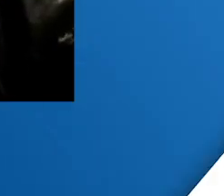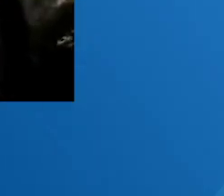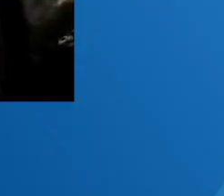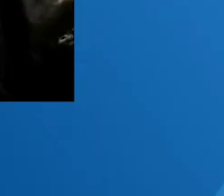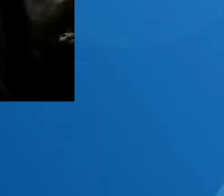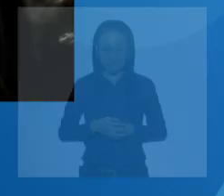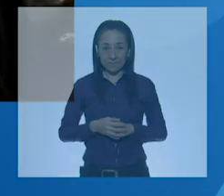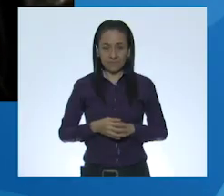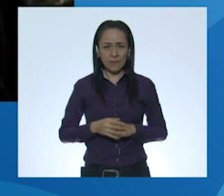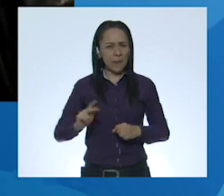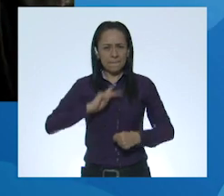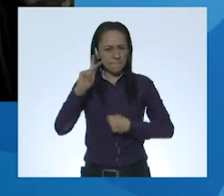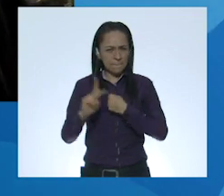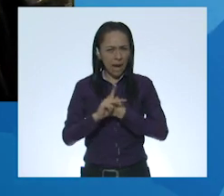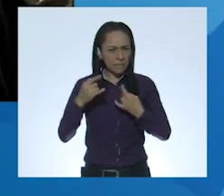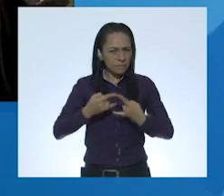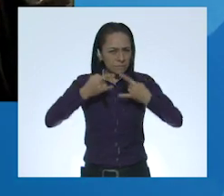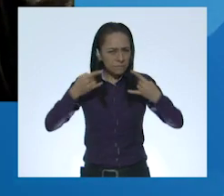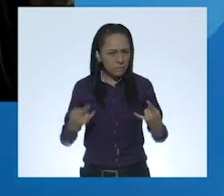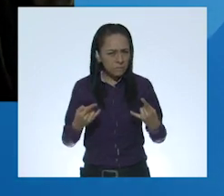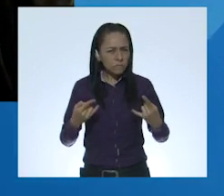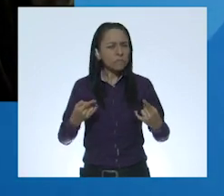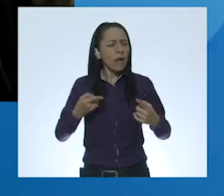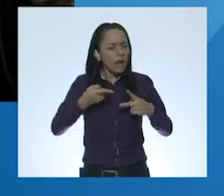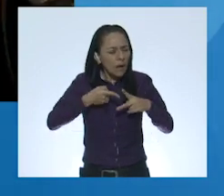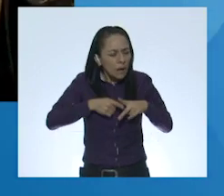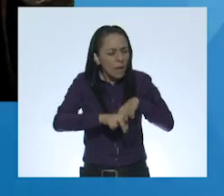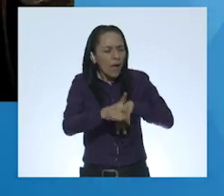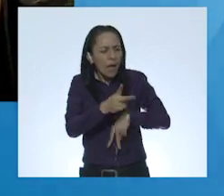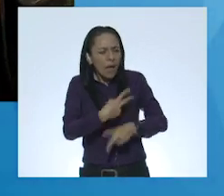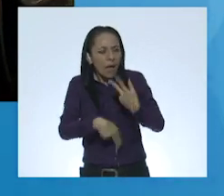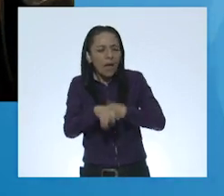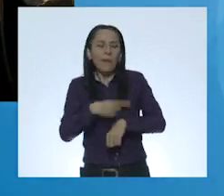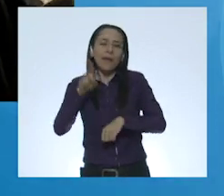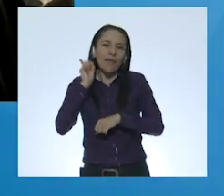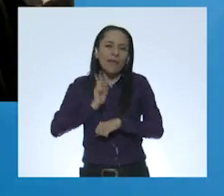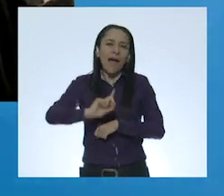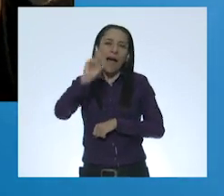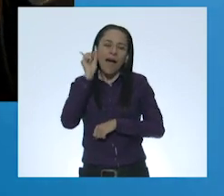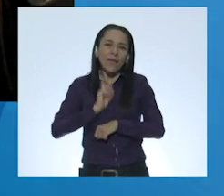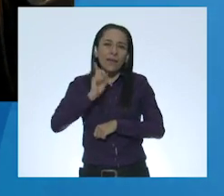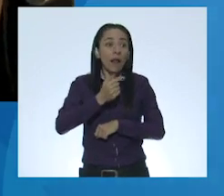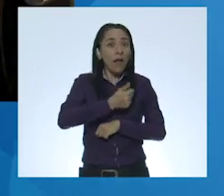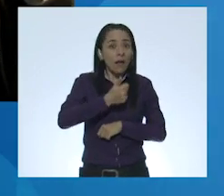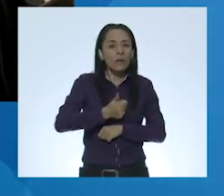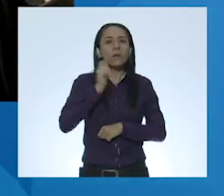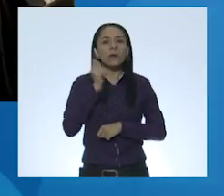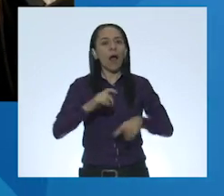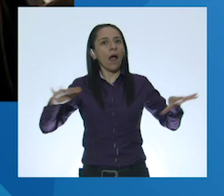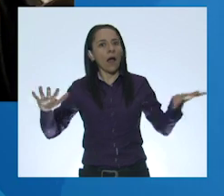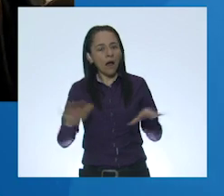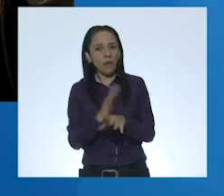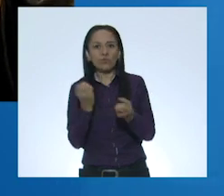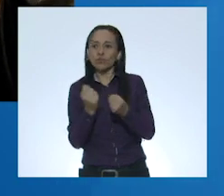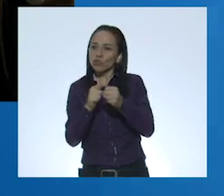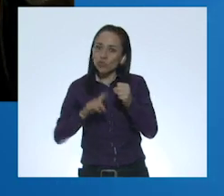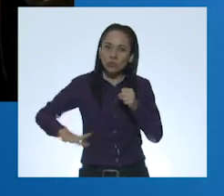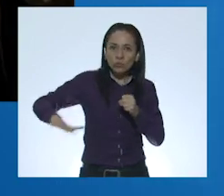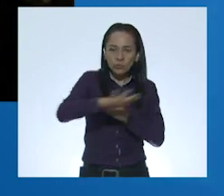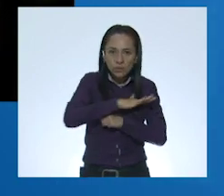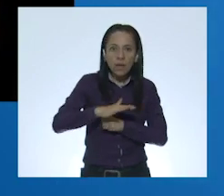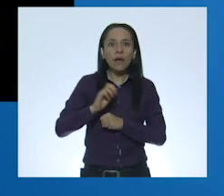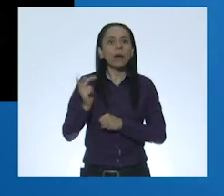La historia de un país se construye en el día a día. Cada hecho marca cambios en su rumbo social, político o económico y transforma su